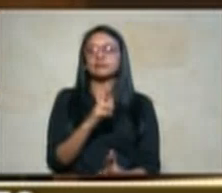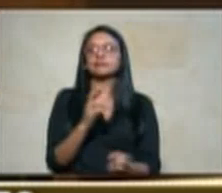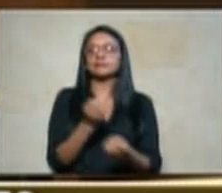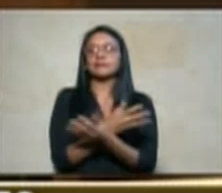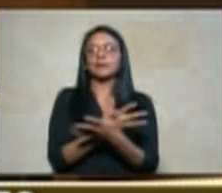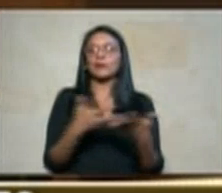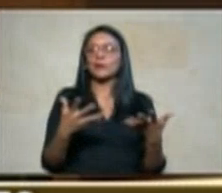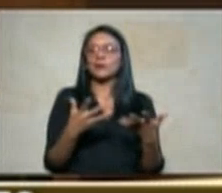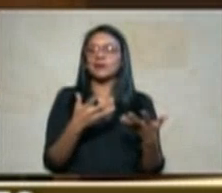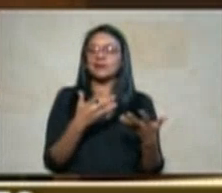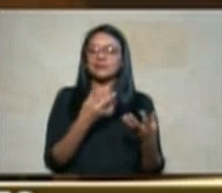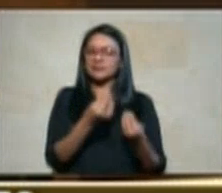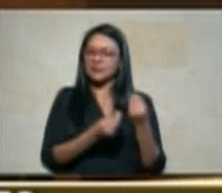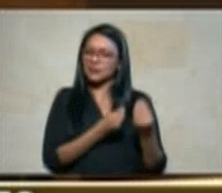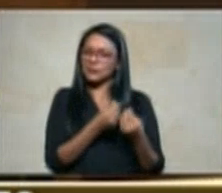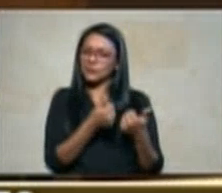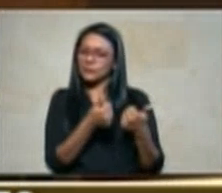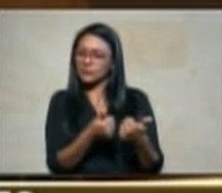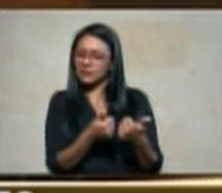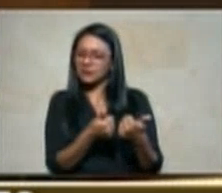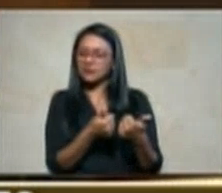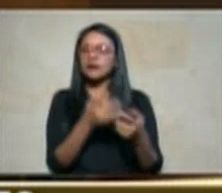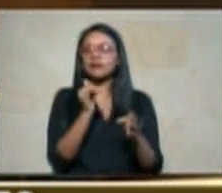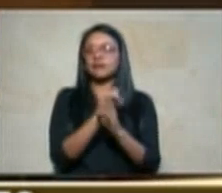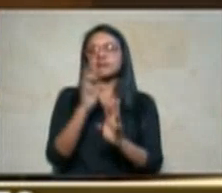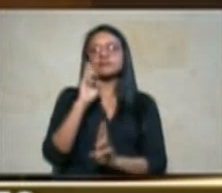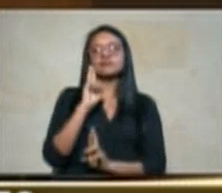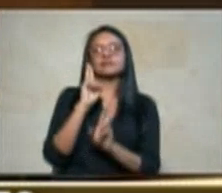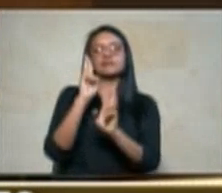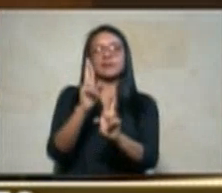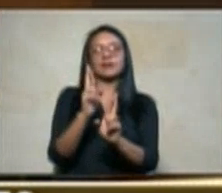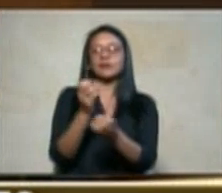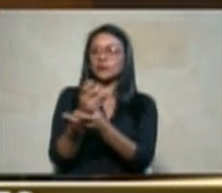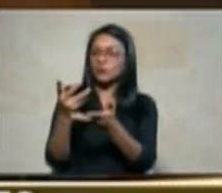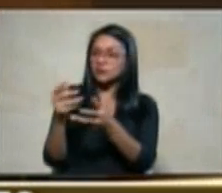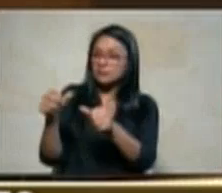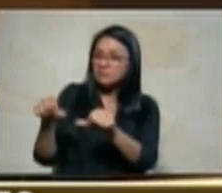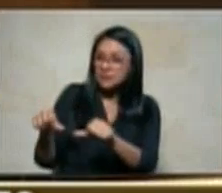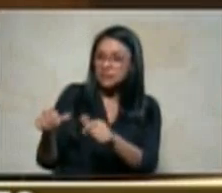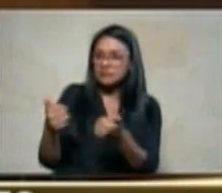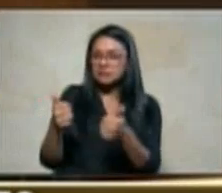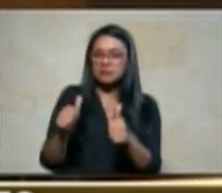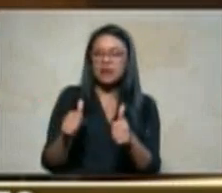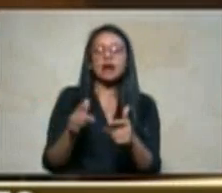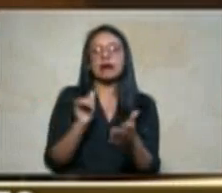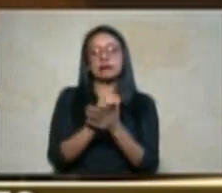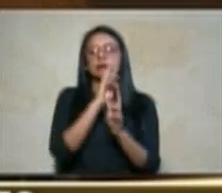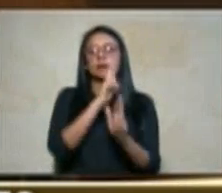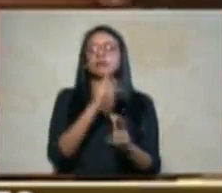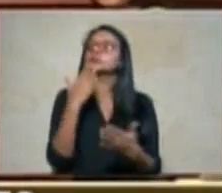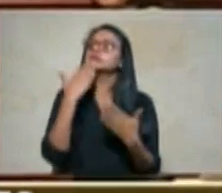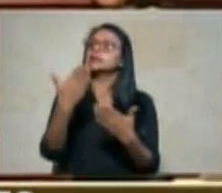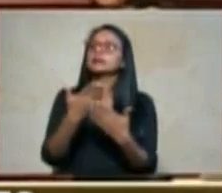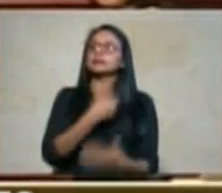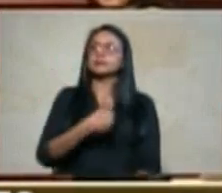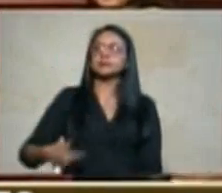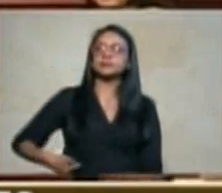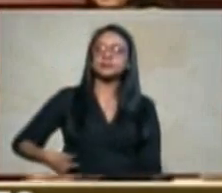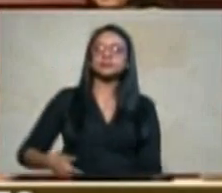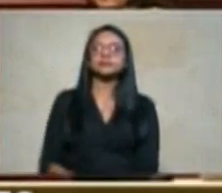las cosas no se están haciendo bien, así como hemos reconocido cuando las cosas se están haciendo bien. Muchas gracias, señor presidente.